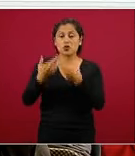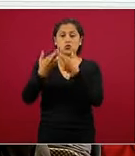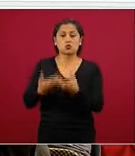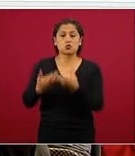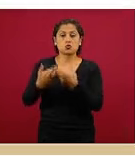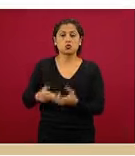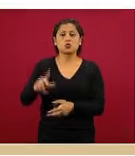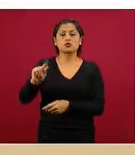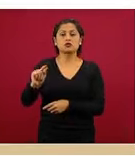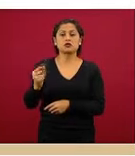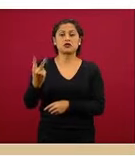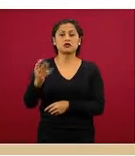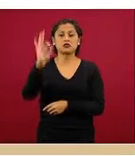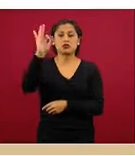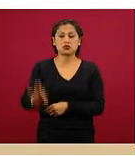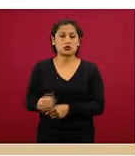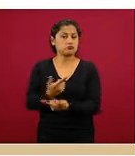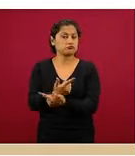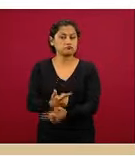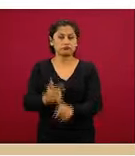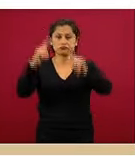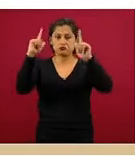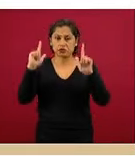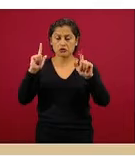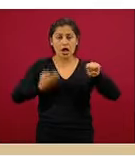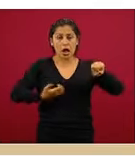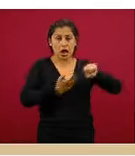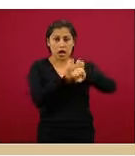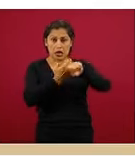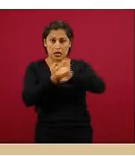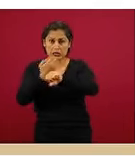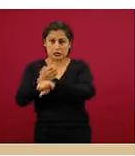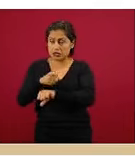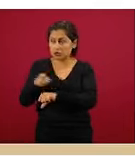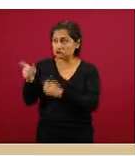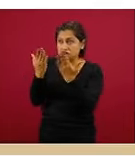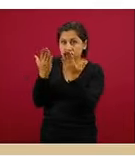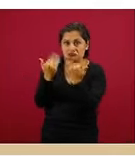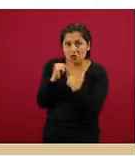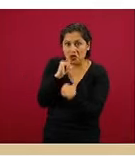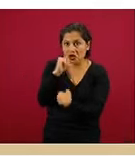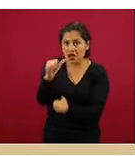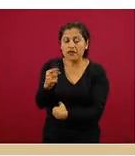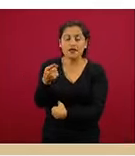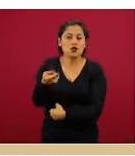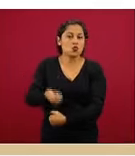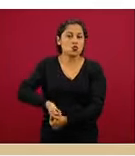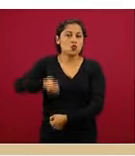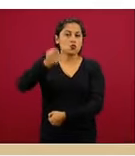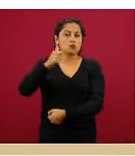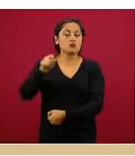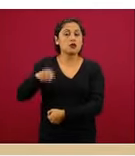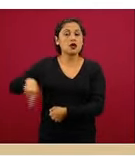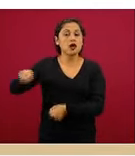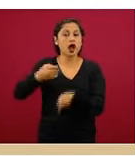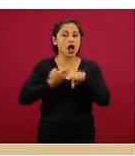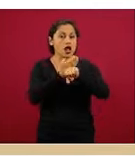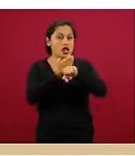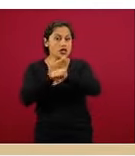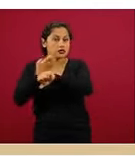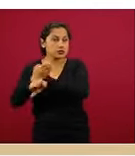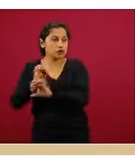72% de disponibilidad y ninguna entidad federativa, esto es un elemento nuevo también, no había ocurrido, que ninguna entidad federativa